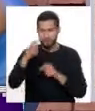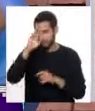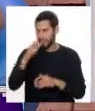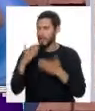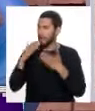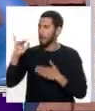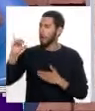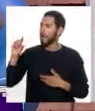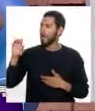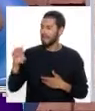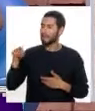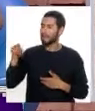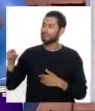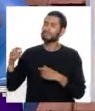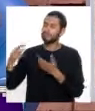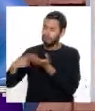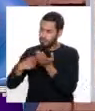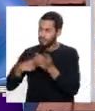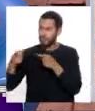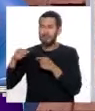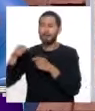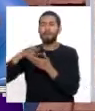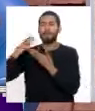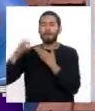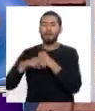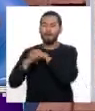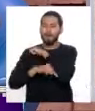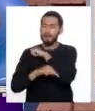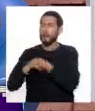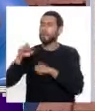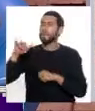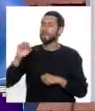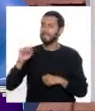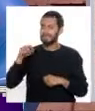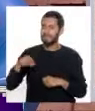a Jorge Ibáñez, economista y coordinador técnico del Programa Nacional País del MIDIS.